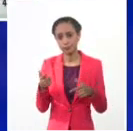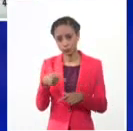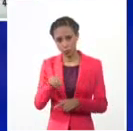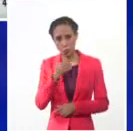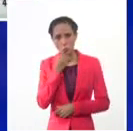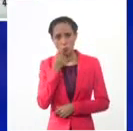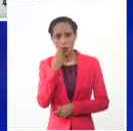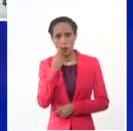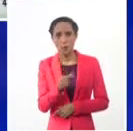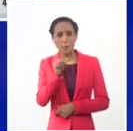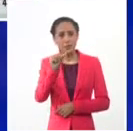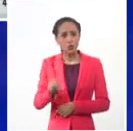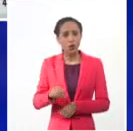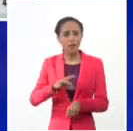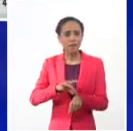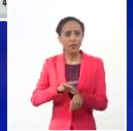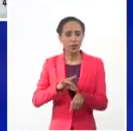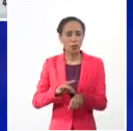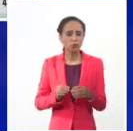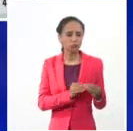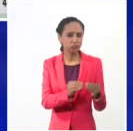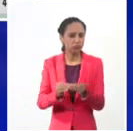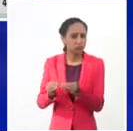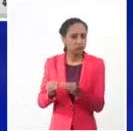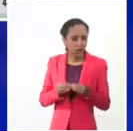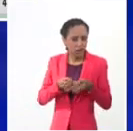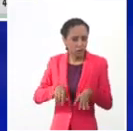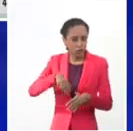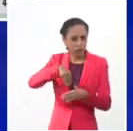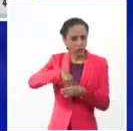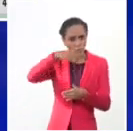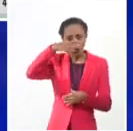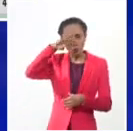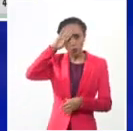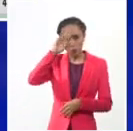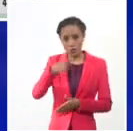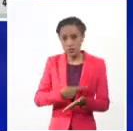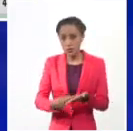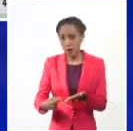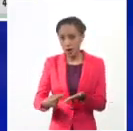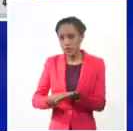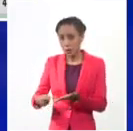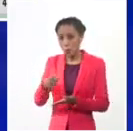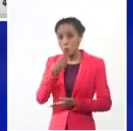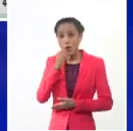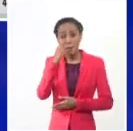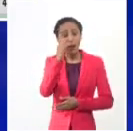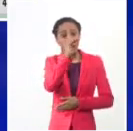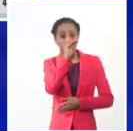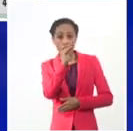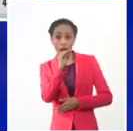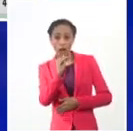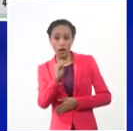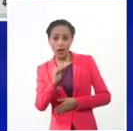autóctonos por semanas también. Miren la reducción, miren lo que